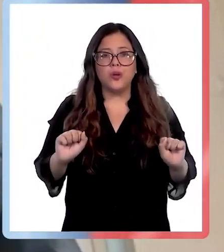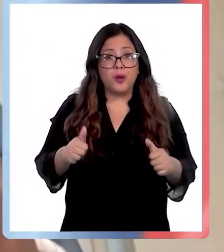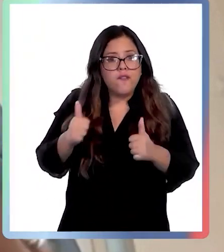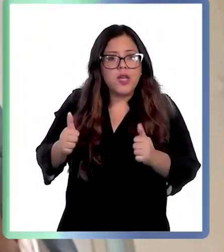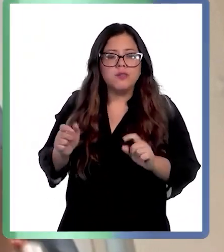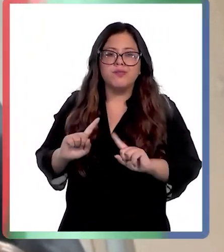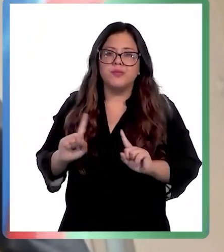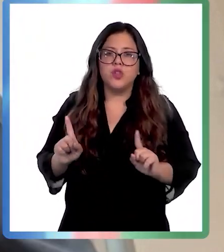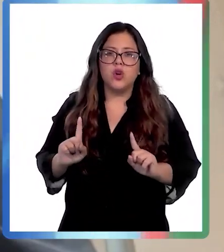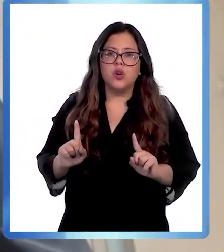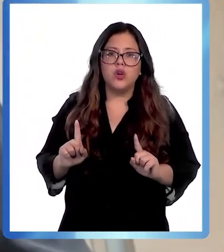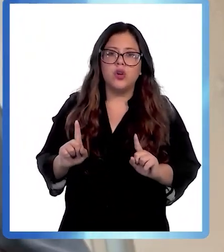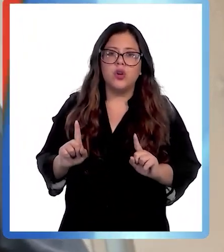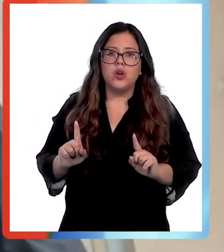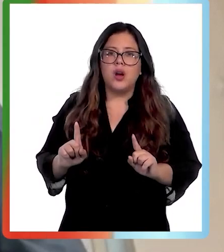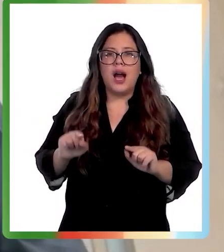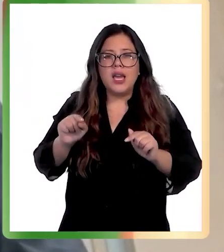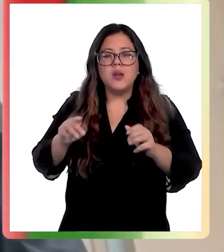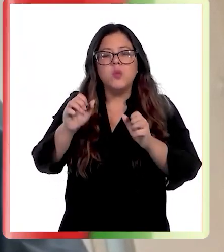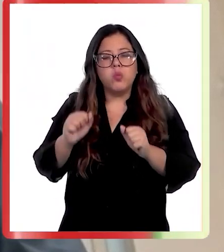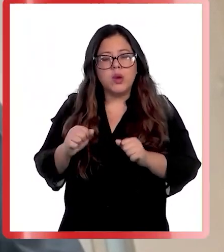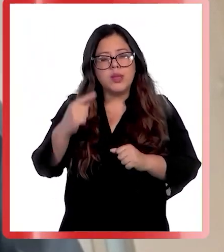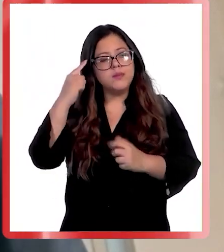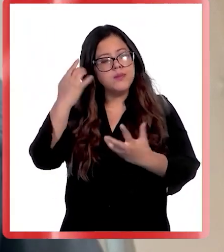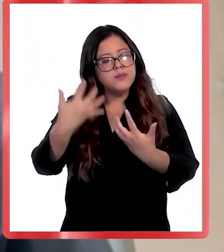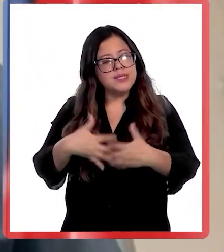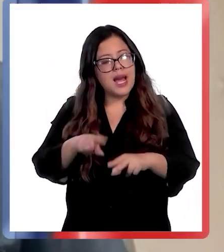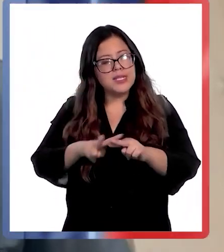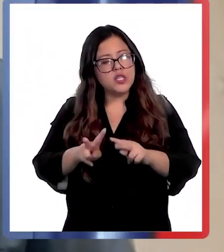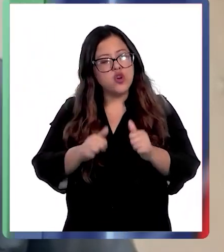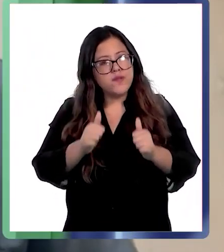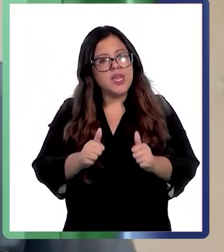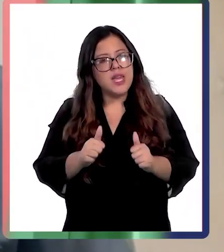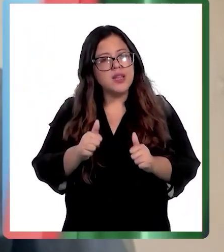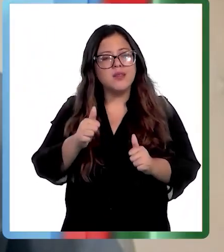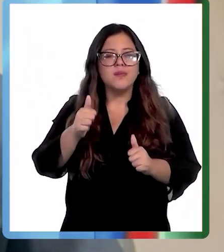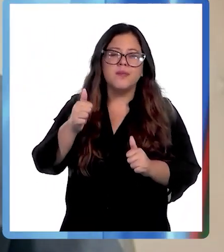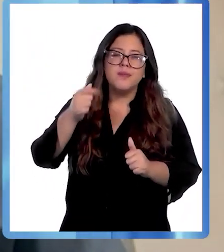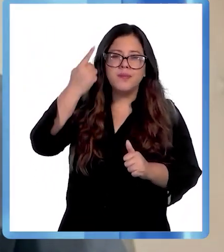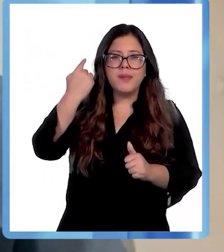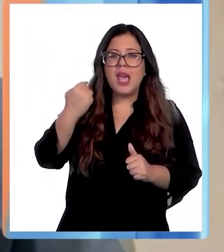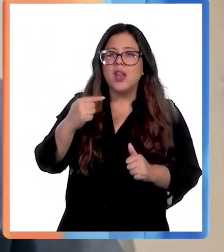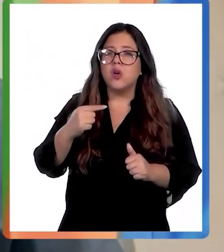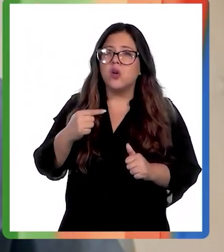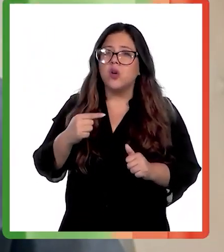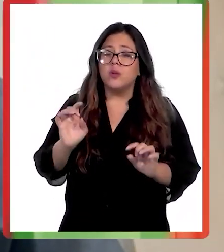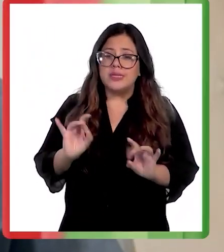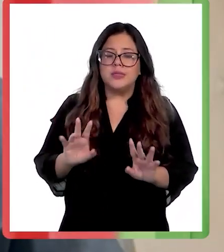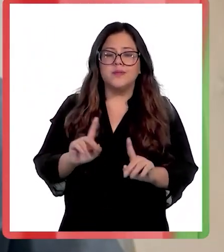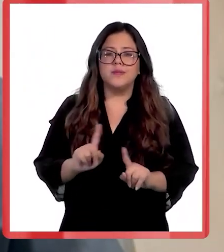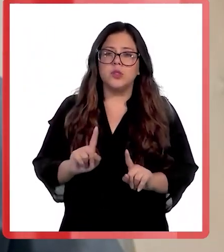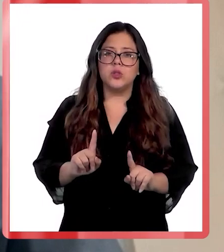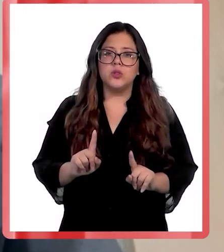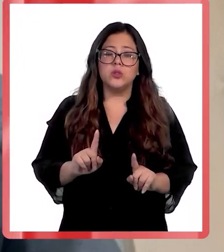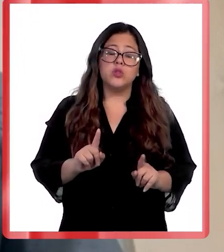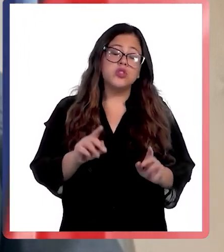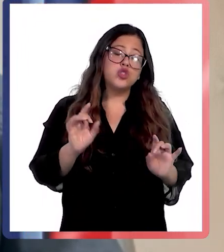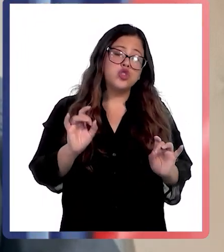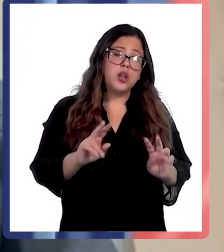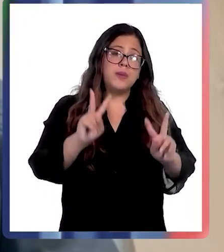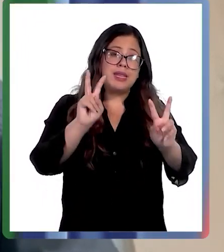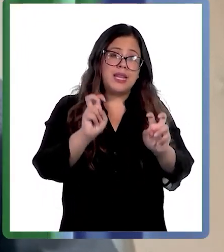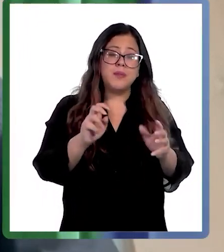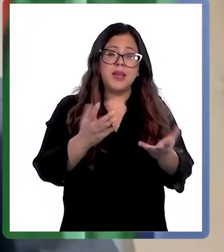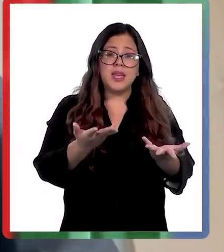Uno puede pensar que lo está haciendo de forma adecuada, pero no necesariamente tiene que ser así. Entonces, el hecho de mantenerse bien